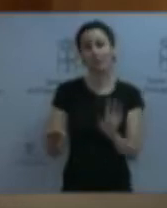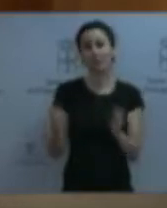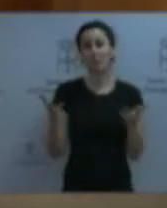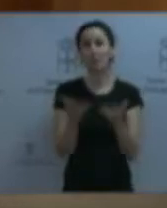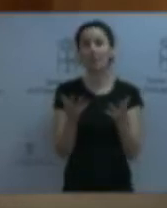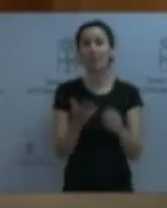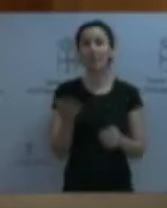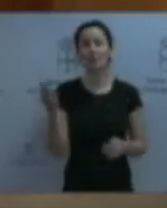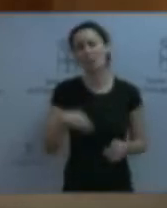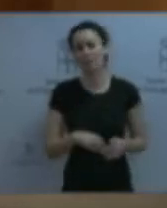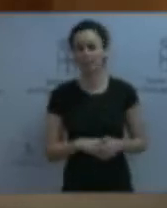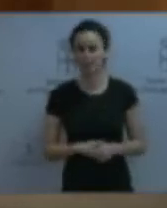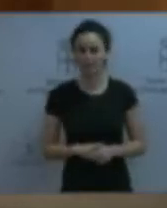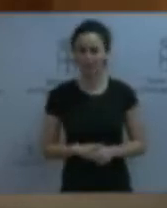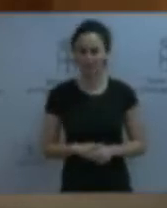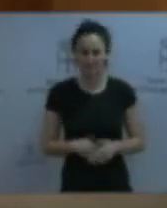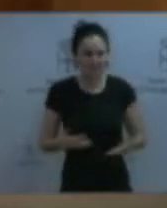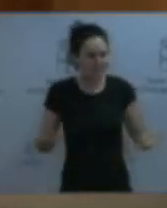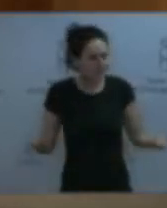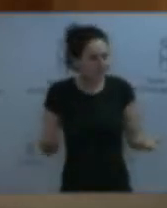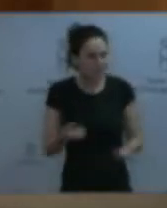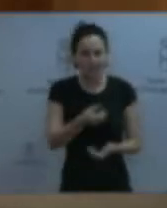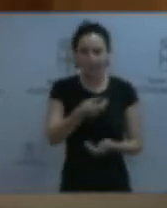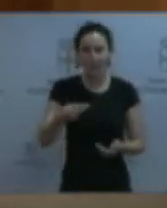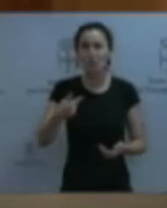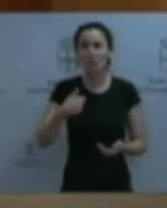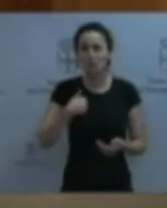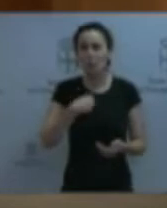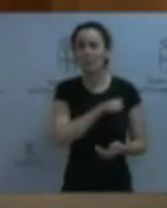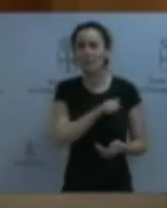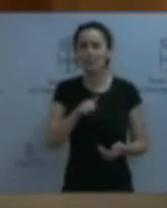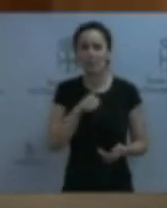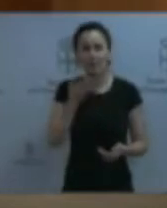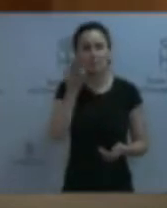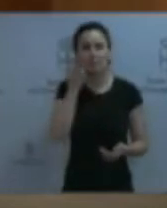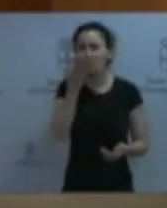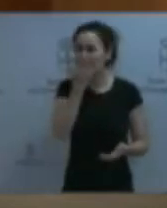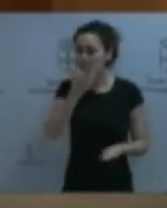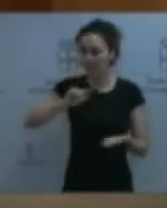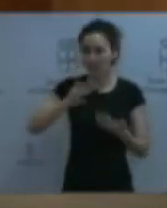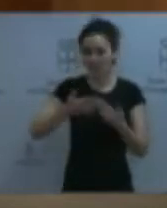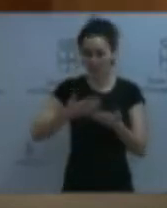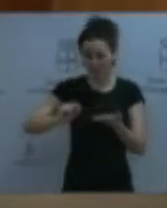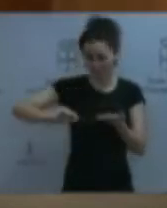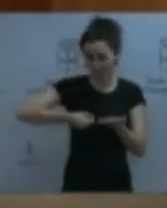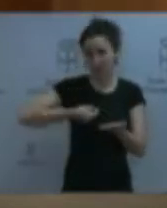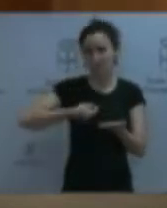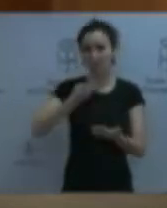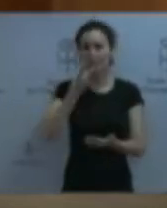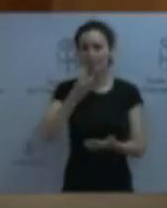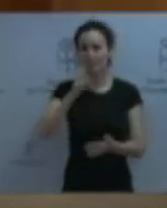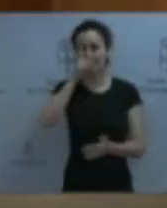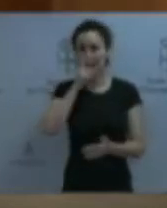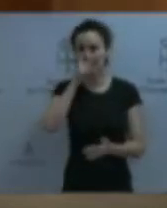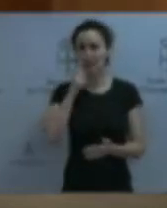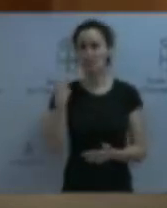urgencia. Esa resolución la he visto yo, firmada por usted. Que después de más de 20 años cotizados te